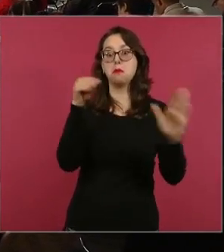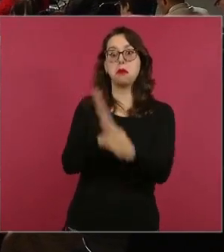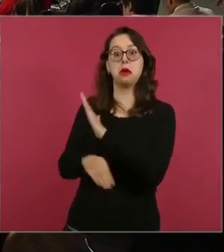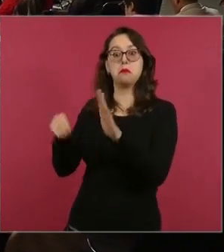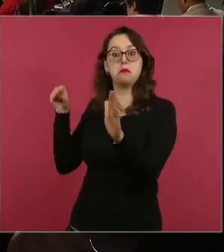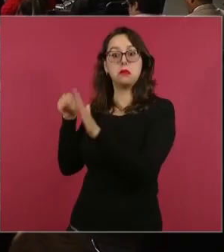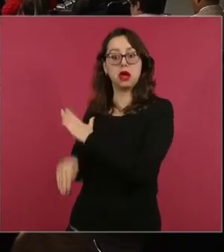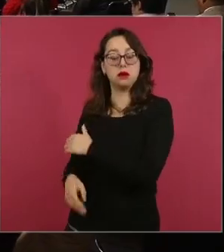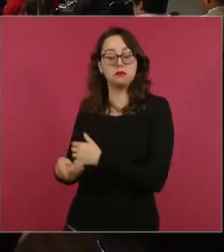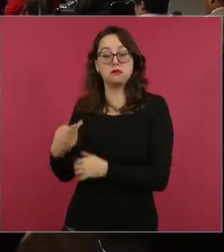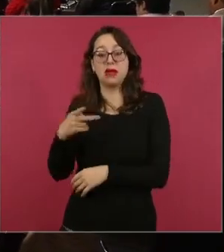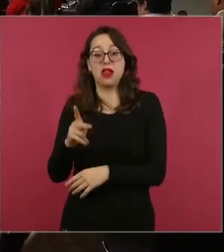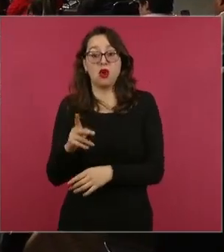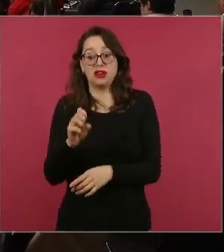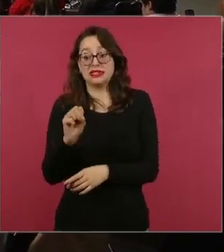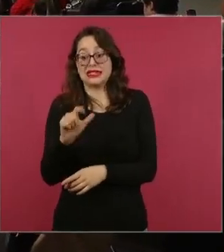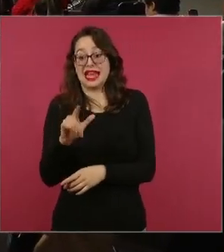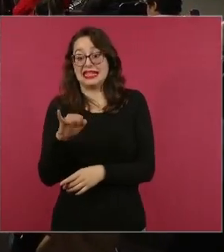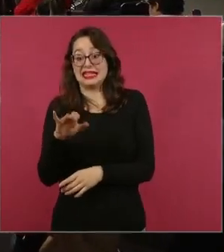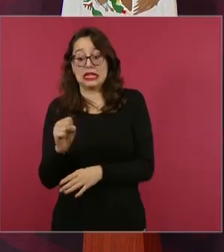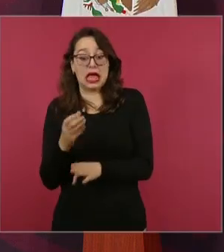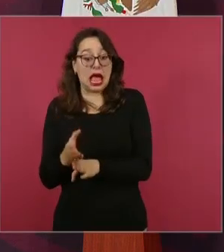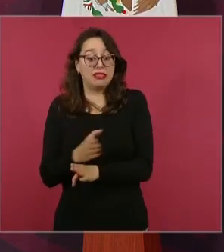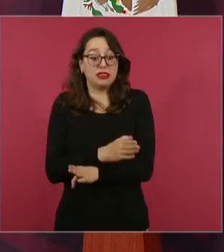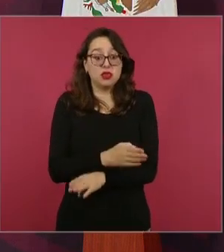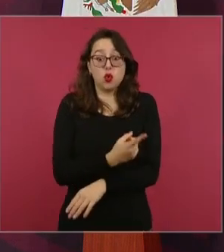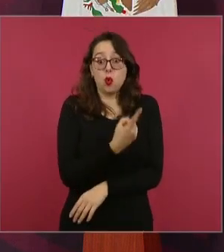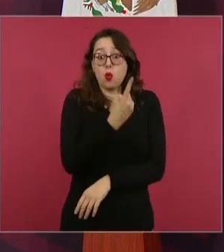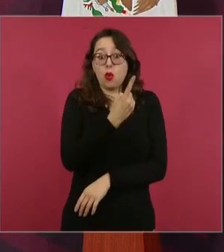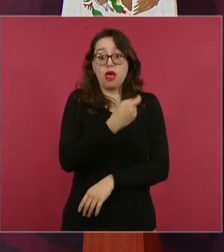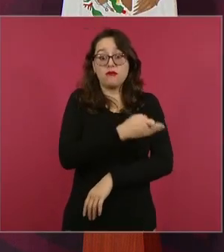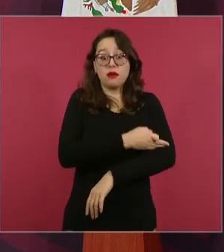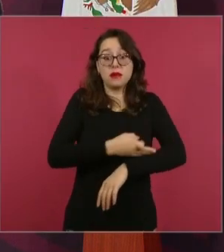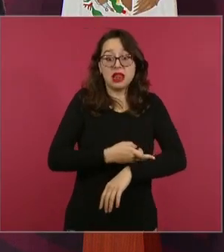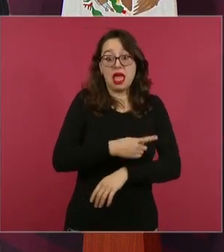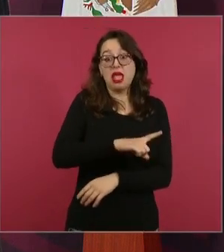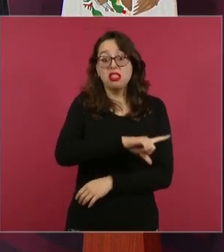que había Sí